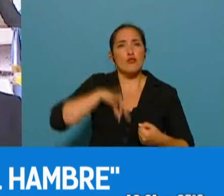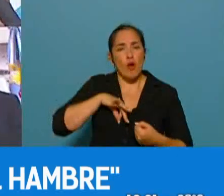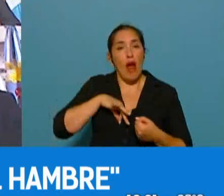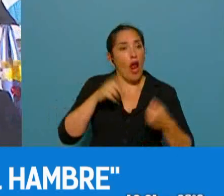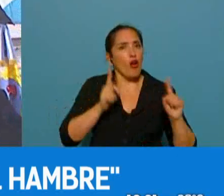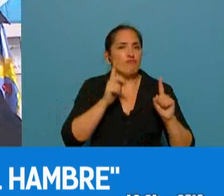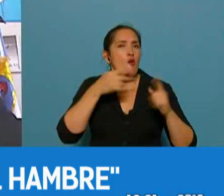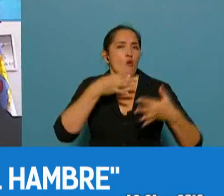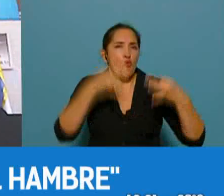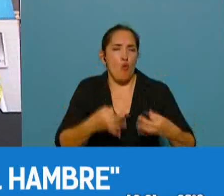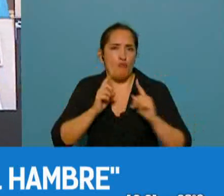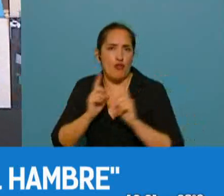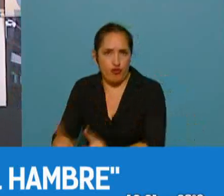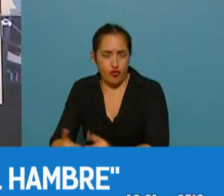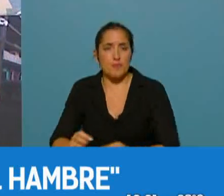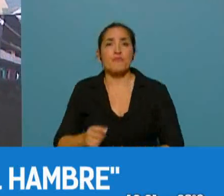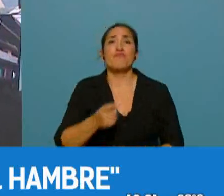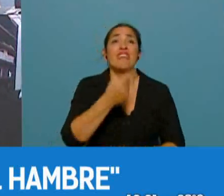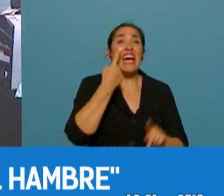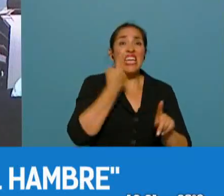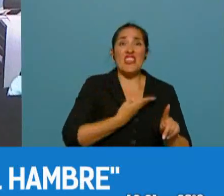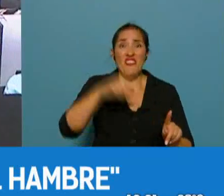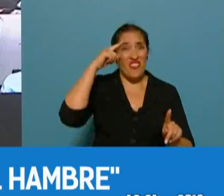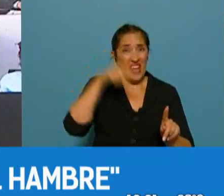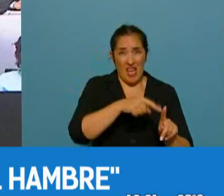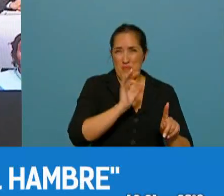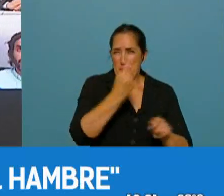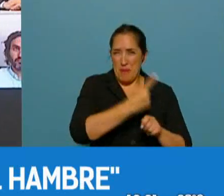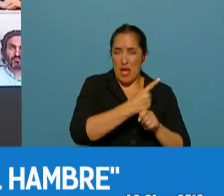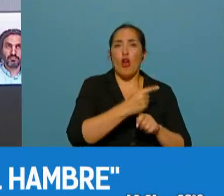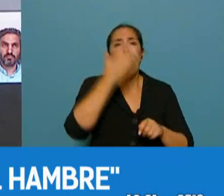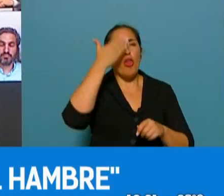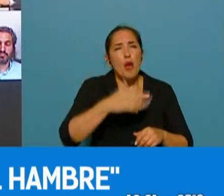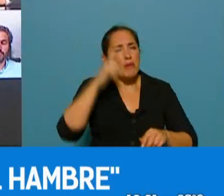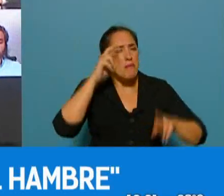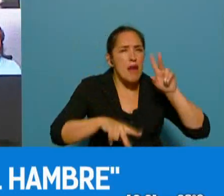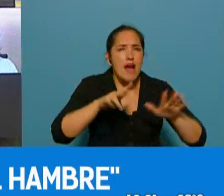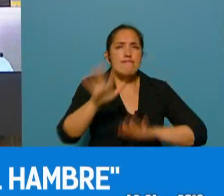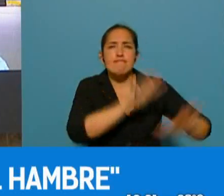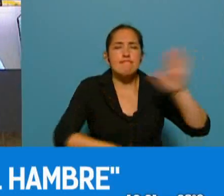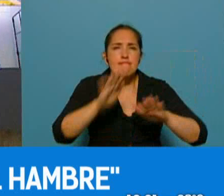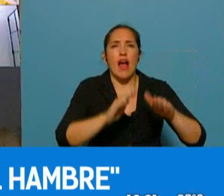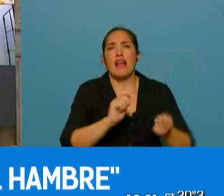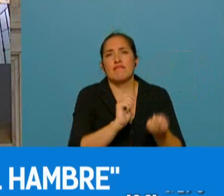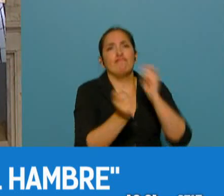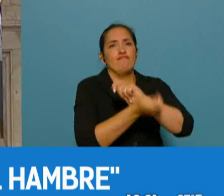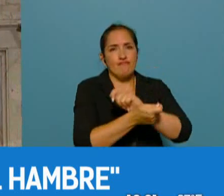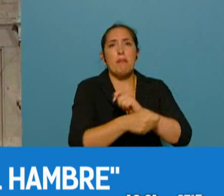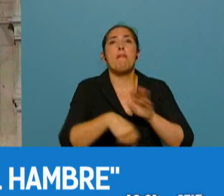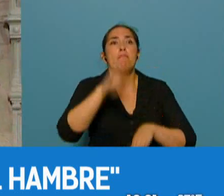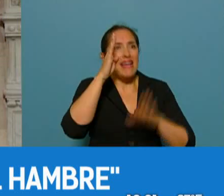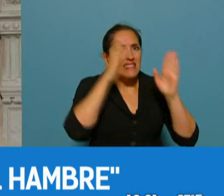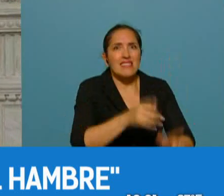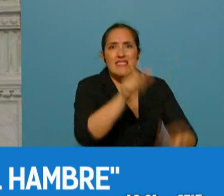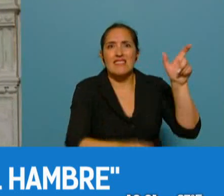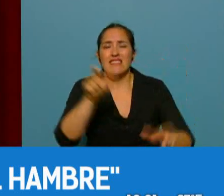Después de los traspagos, el IFE fue reemplazado por un conjunto de políticas sostenidas en el tiempo, más focalizadas en la población